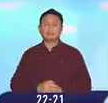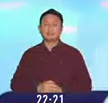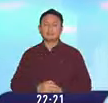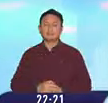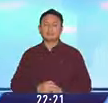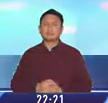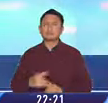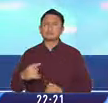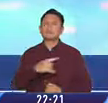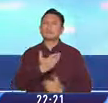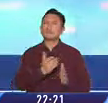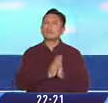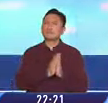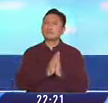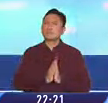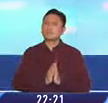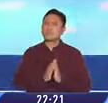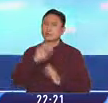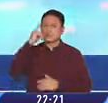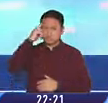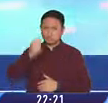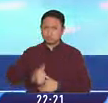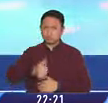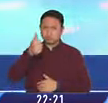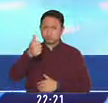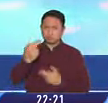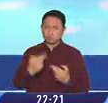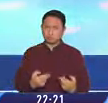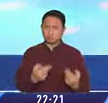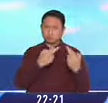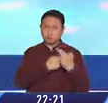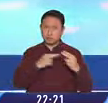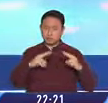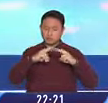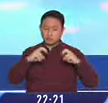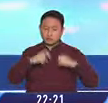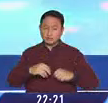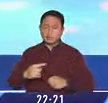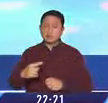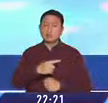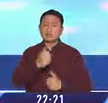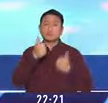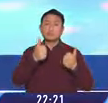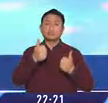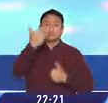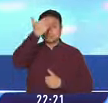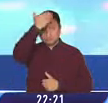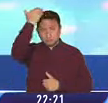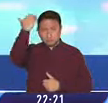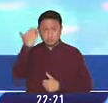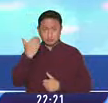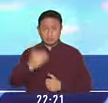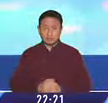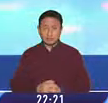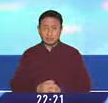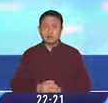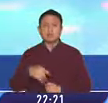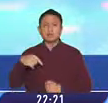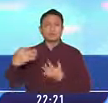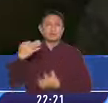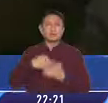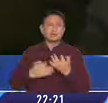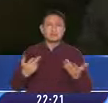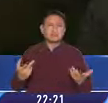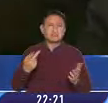aristas, solicitaron a las entidades gubernamentales encargadas de la investigación del crimen del candidato presidencial de Construye esclarecer el